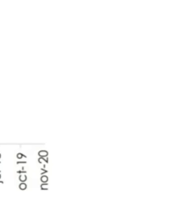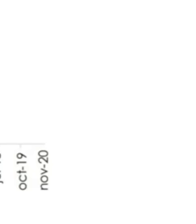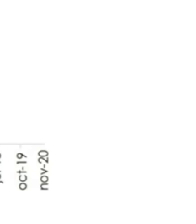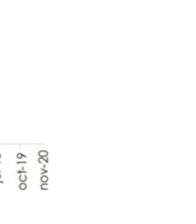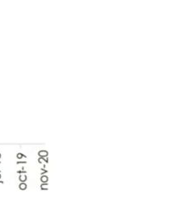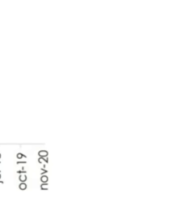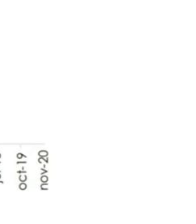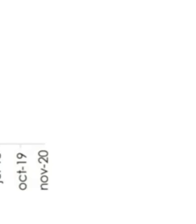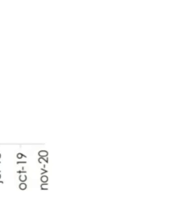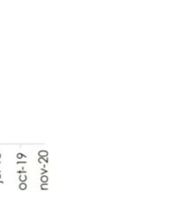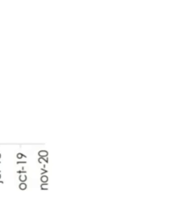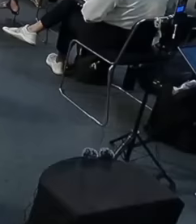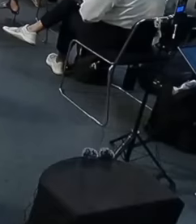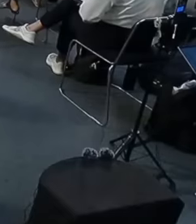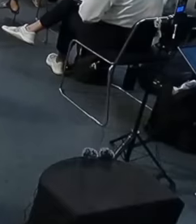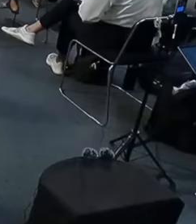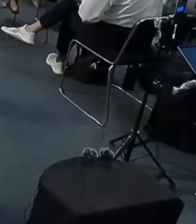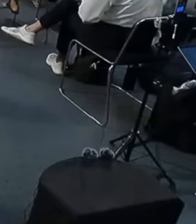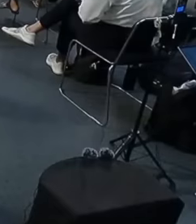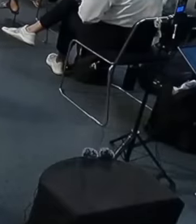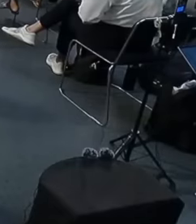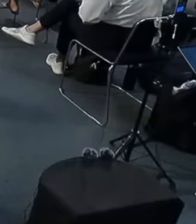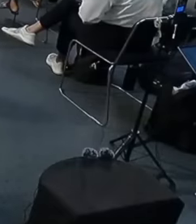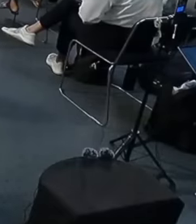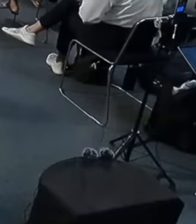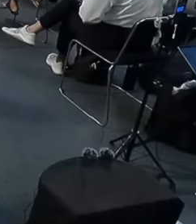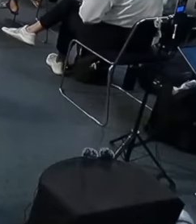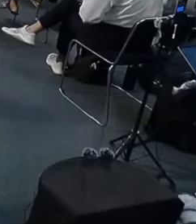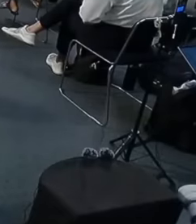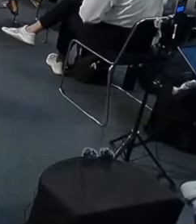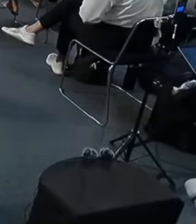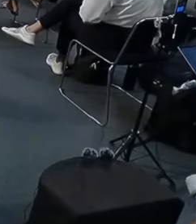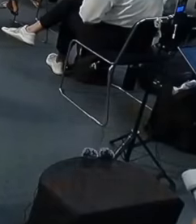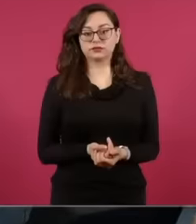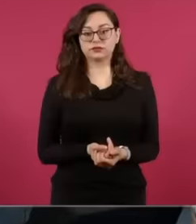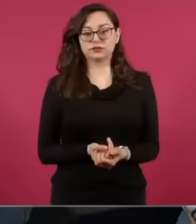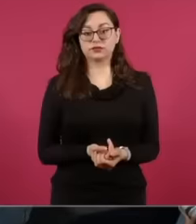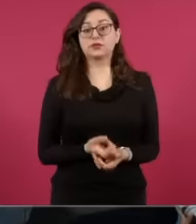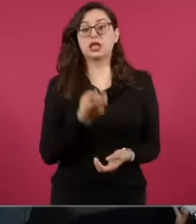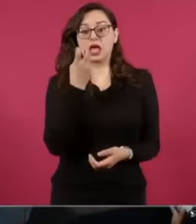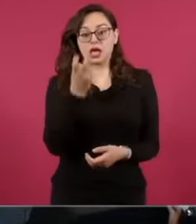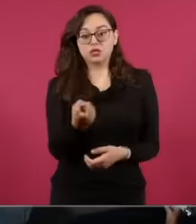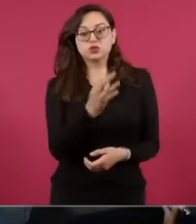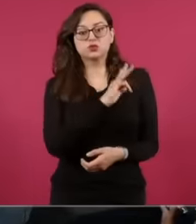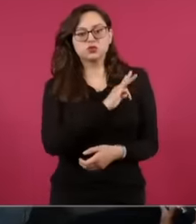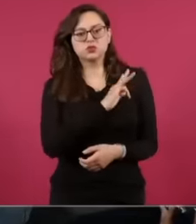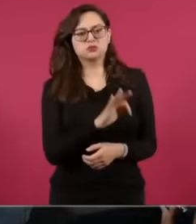De todas maneras, si es necesario,